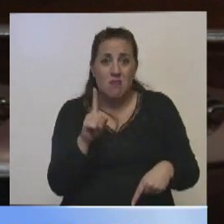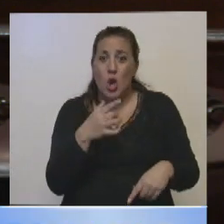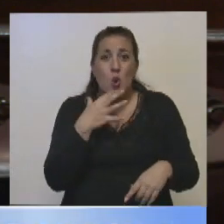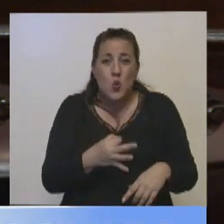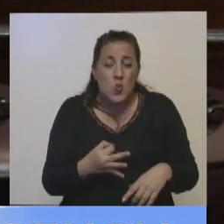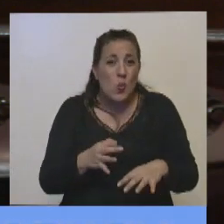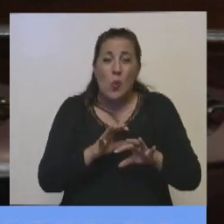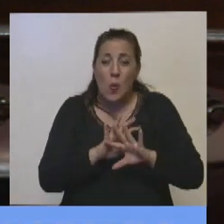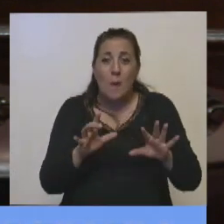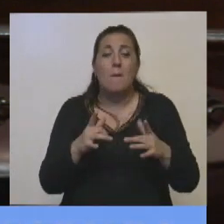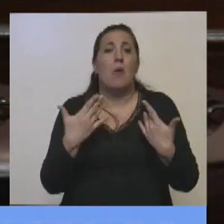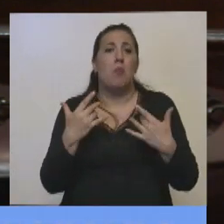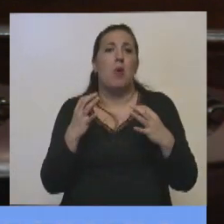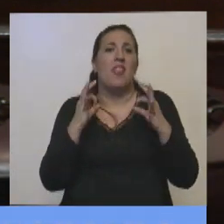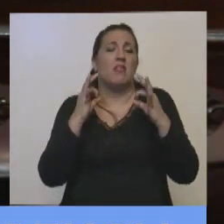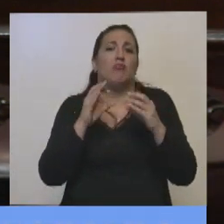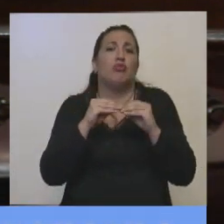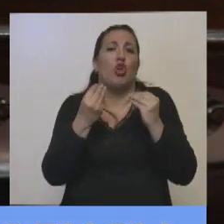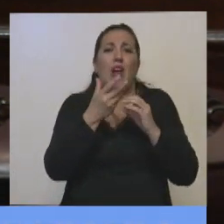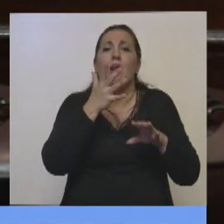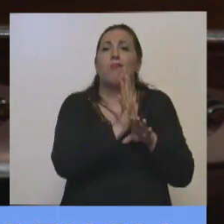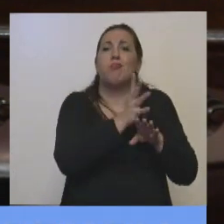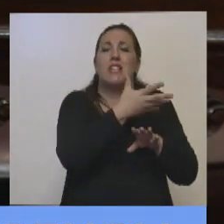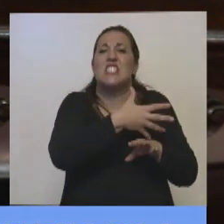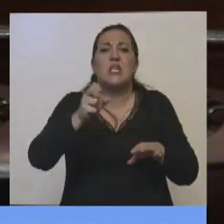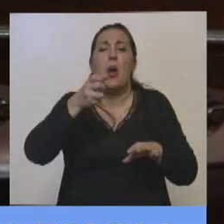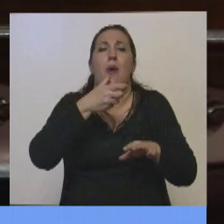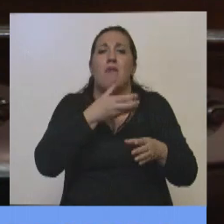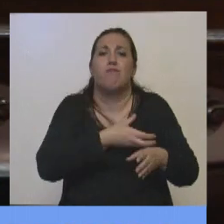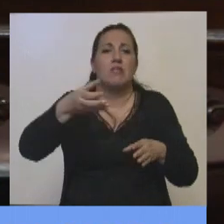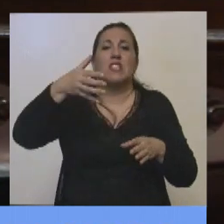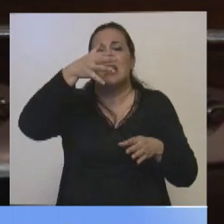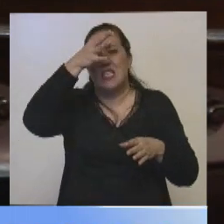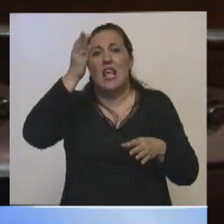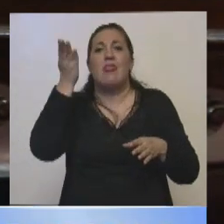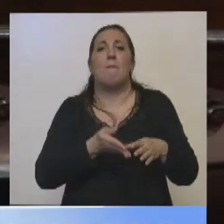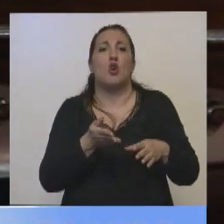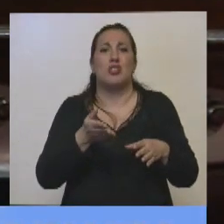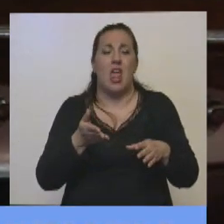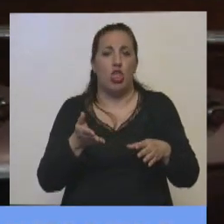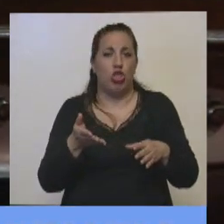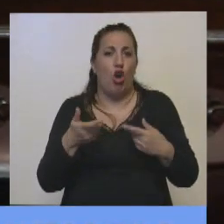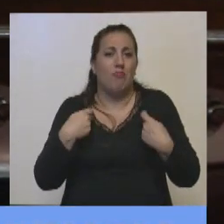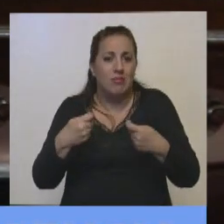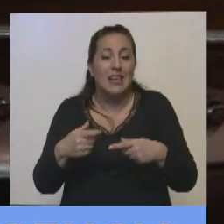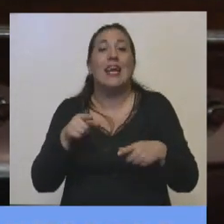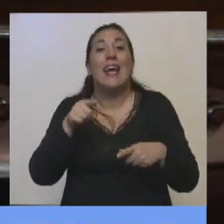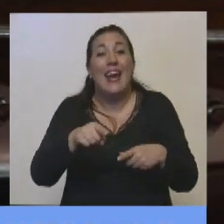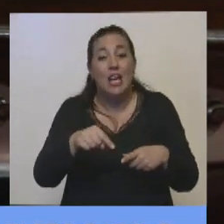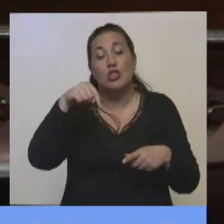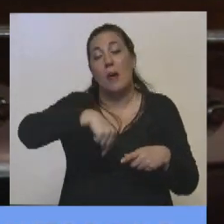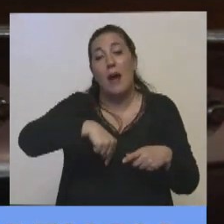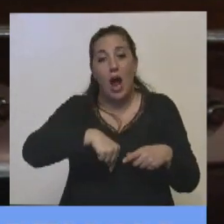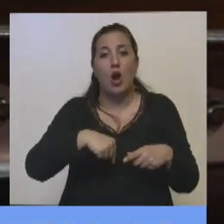llevaría el 60 por ciento del presupuesto de este año para que tengamos una idea de manera que eso es lo que estamos